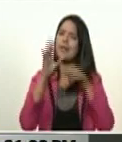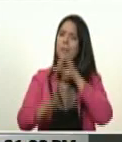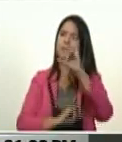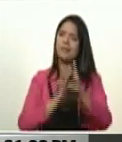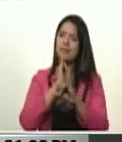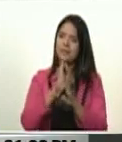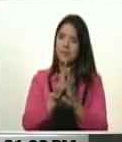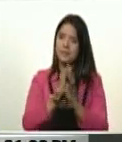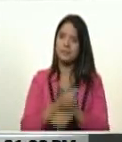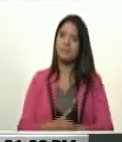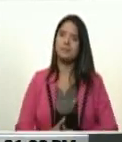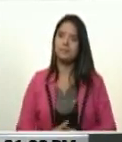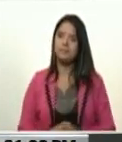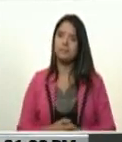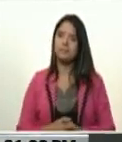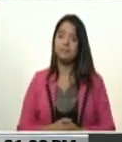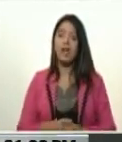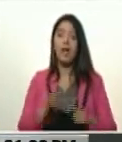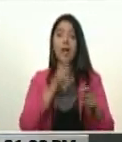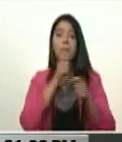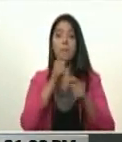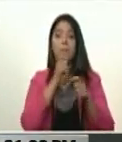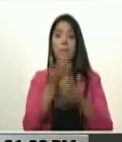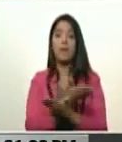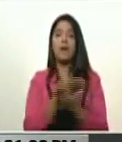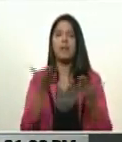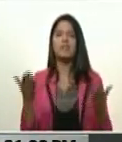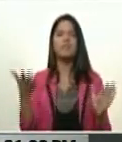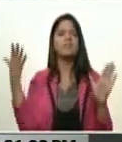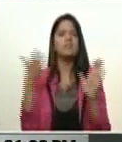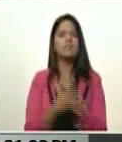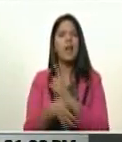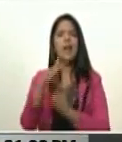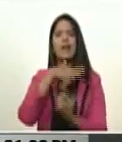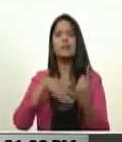esta organización ofrecerá una rueda de prensa sobre la situación electoral.